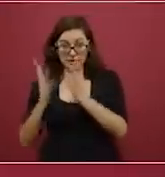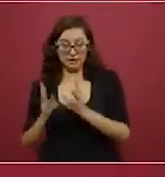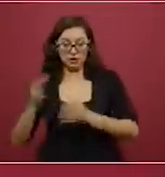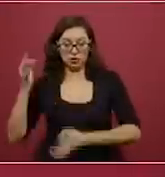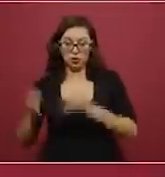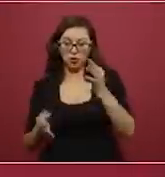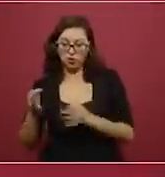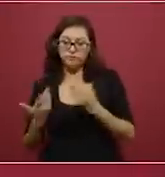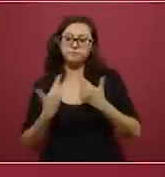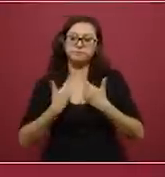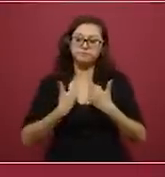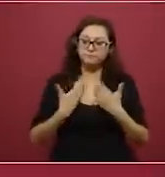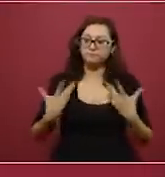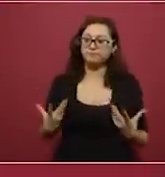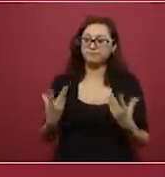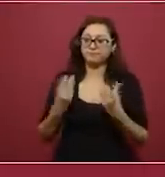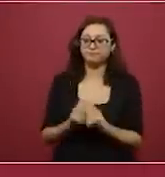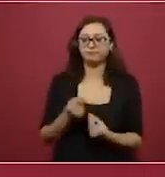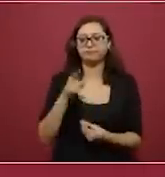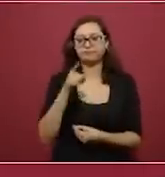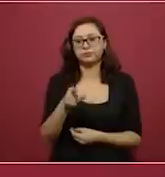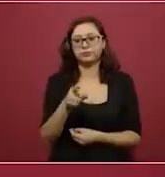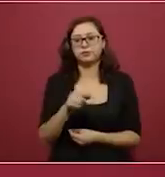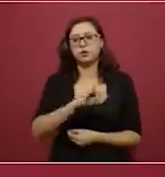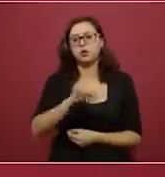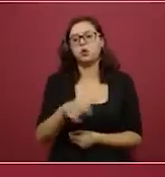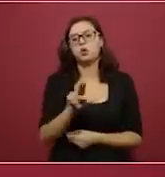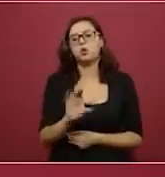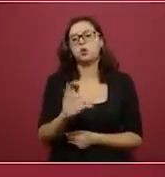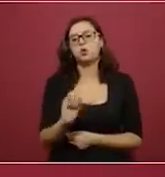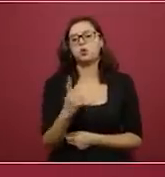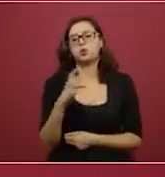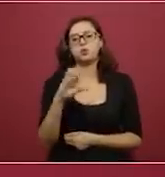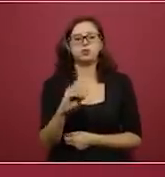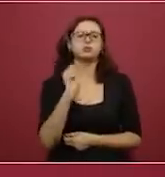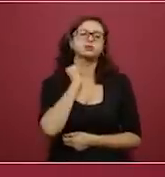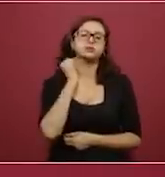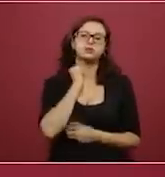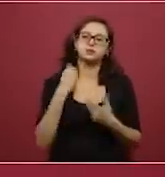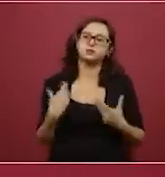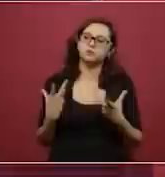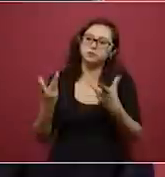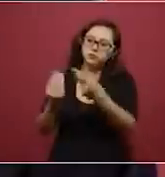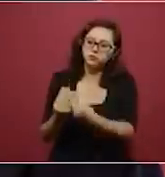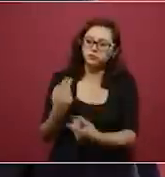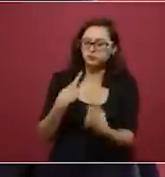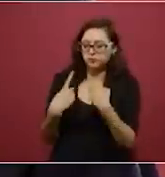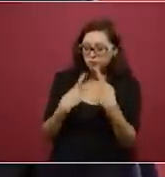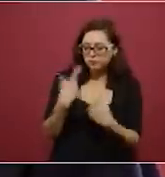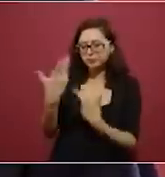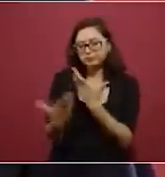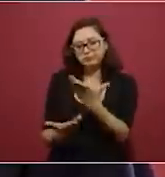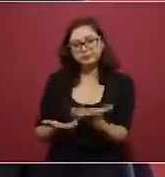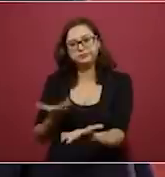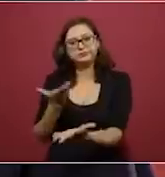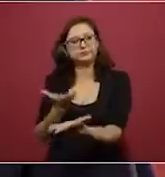una reunión en la junta de coordinación política del senado para entregar ahí